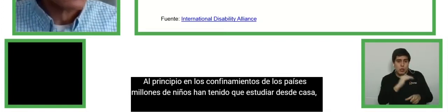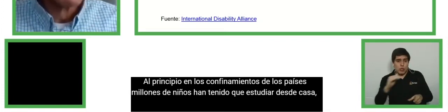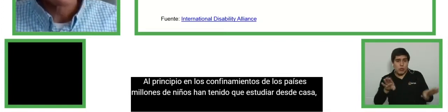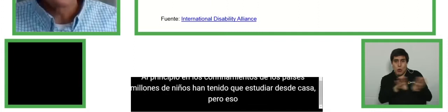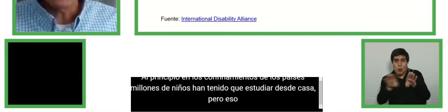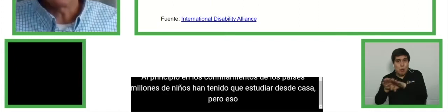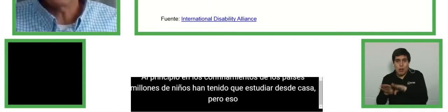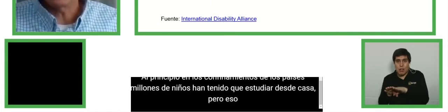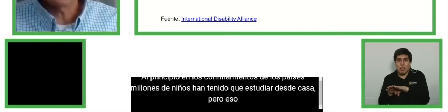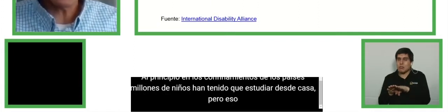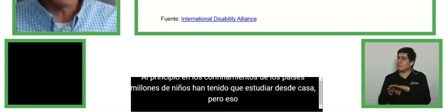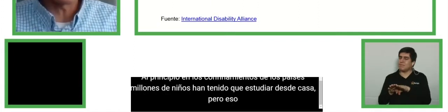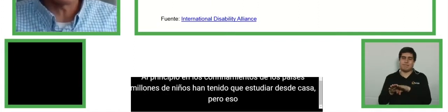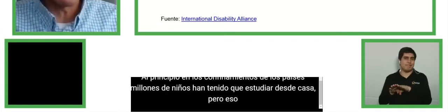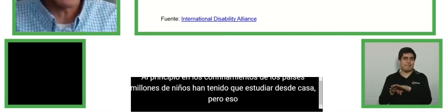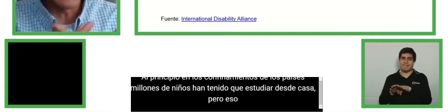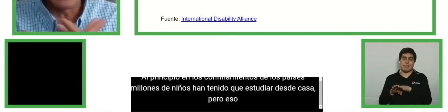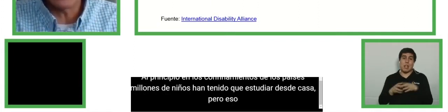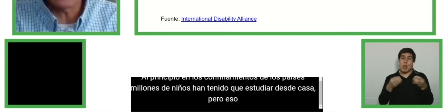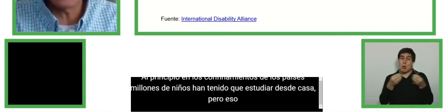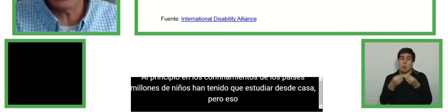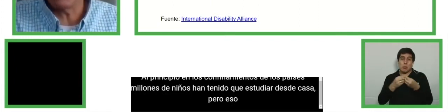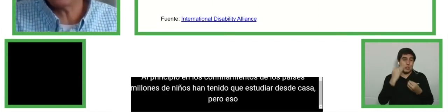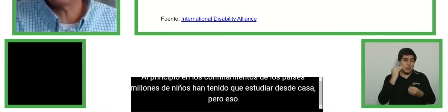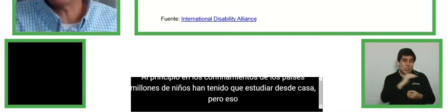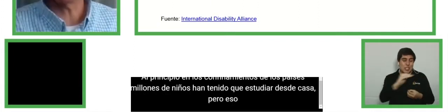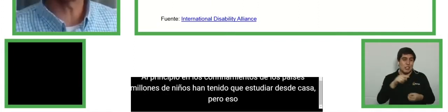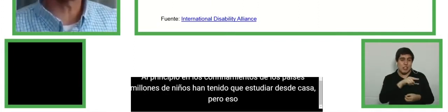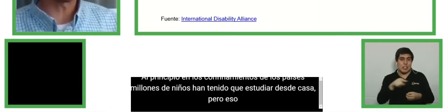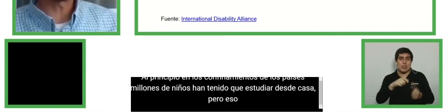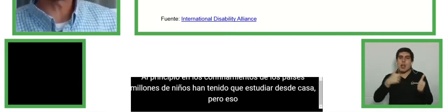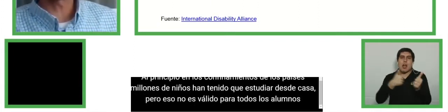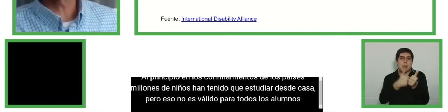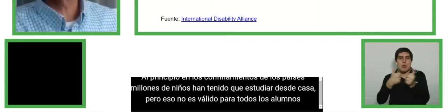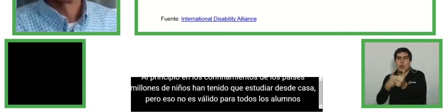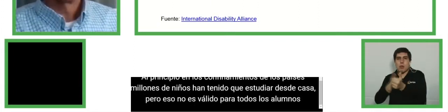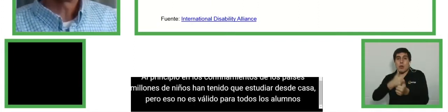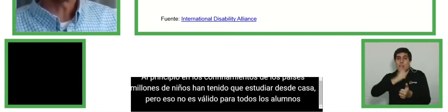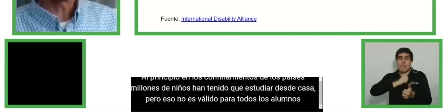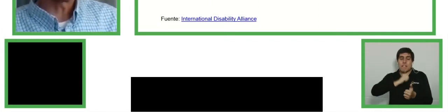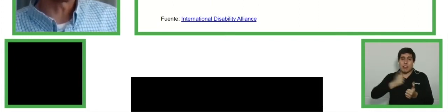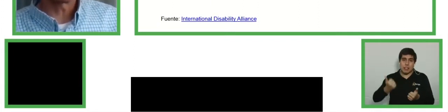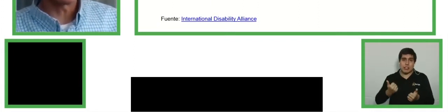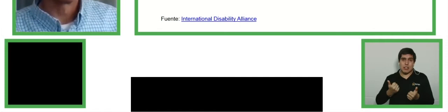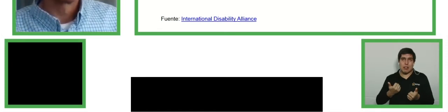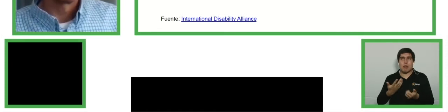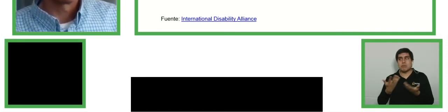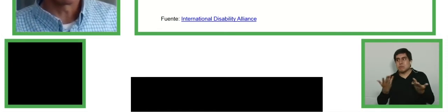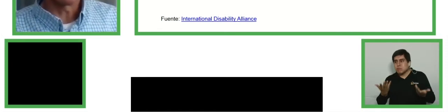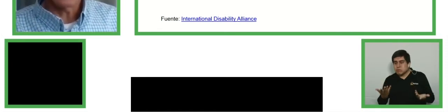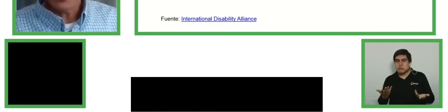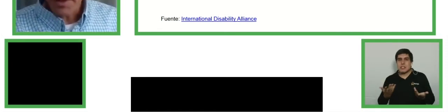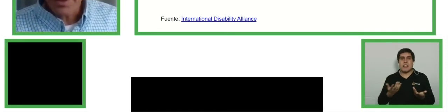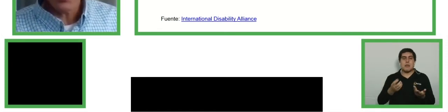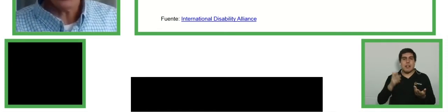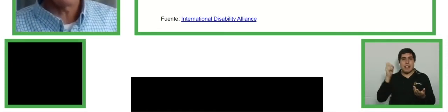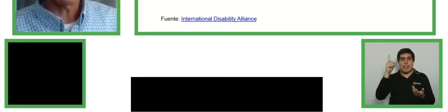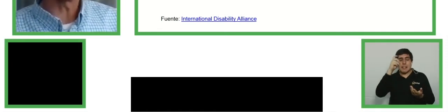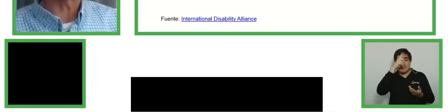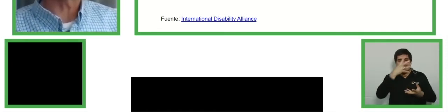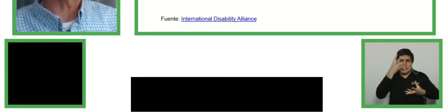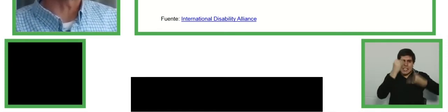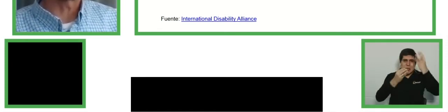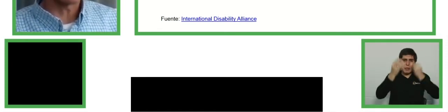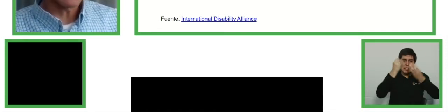¿no? Pues hay muchos niños que necesitan una serie de apoyos específicos por cuestiones de dificultades de aprendizaje,